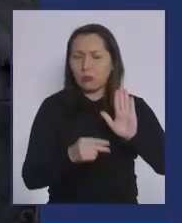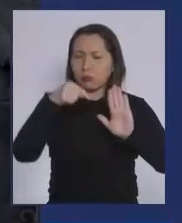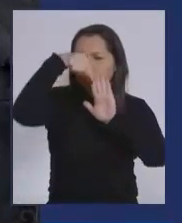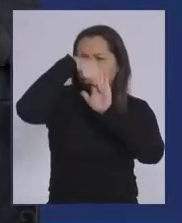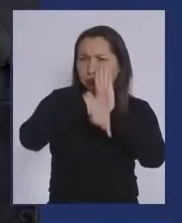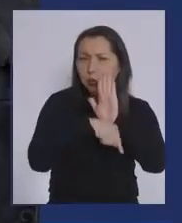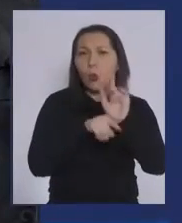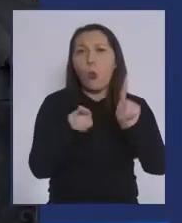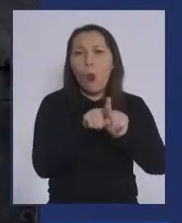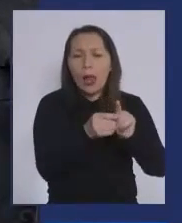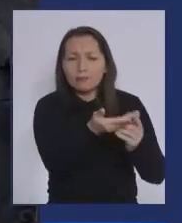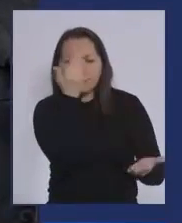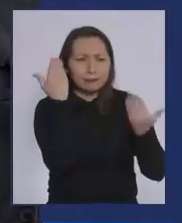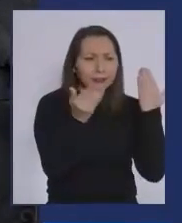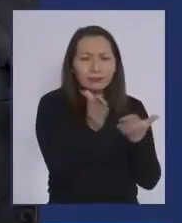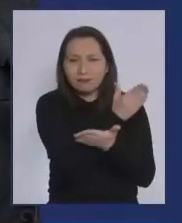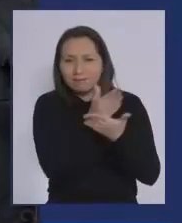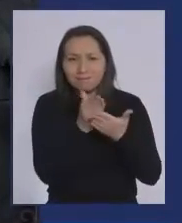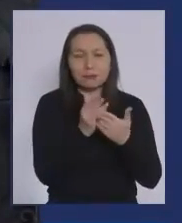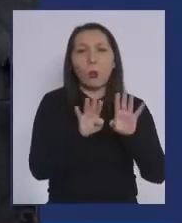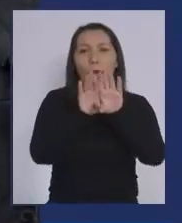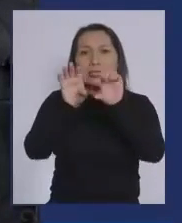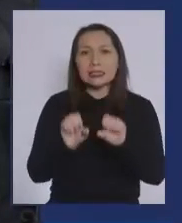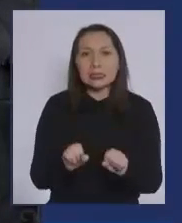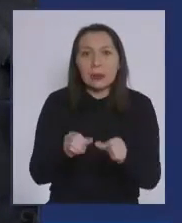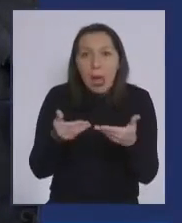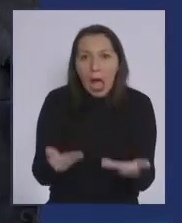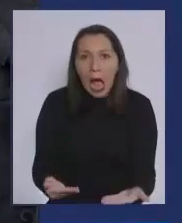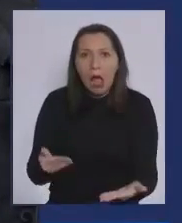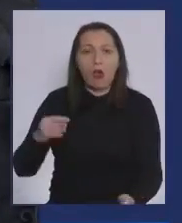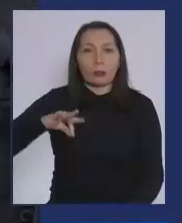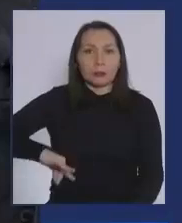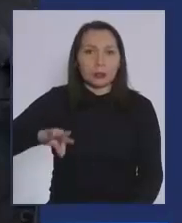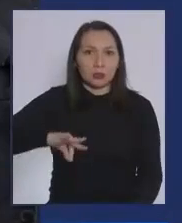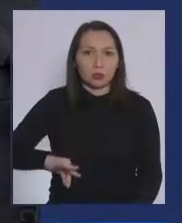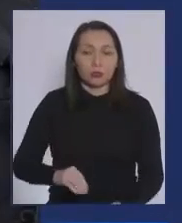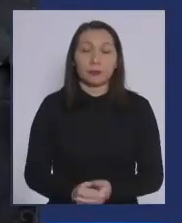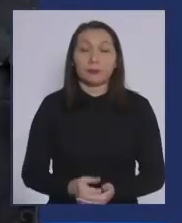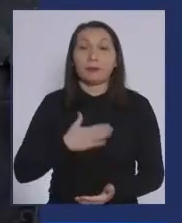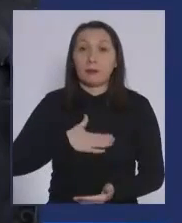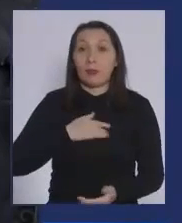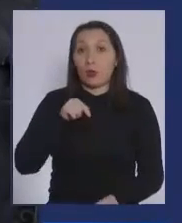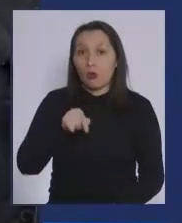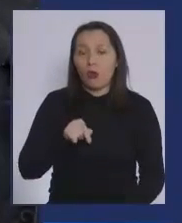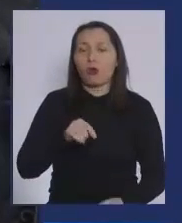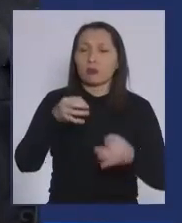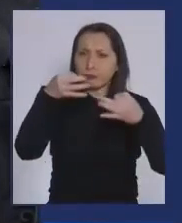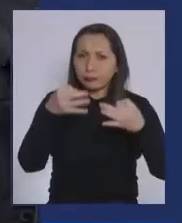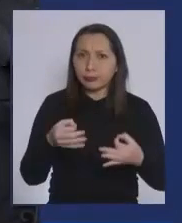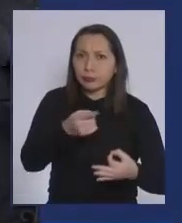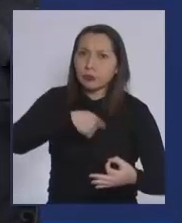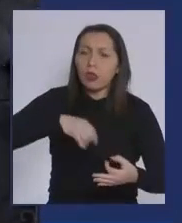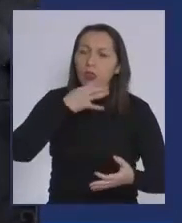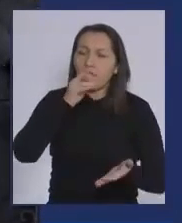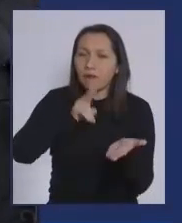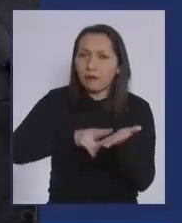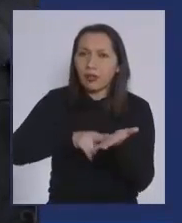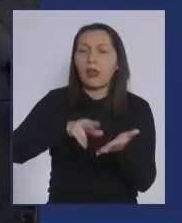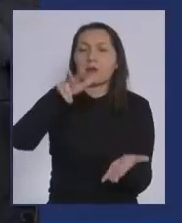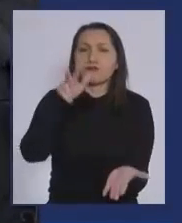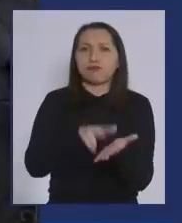cirugía mayor a nuestro sistema previsional quiero vivir ratificar nuestro compromiso